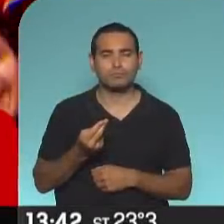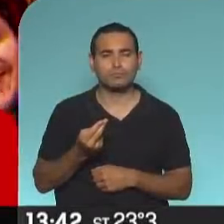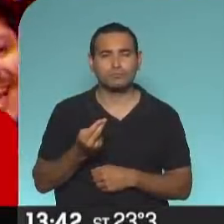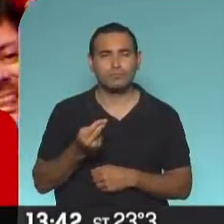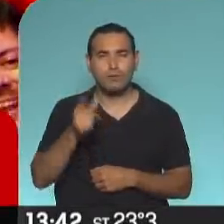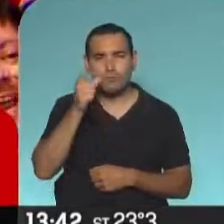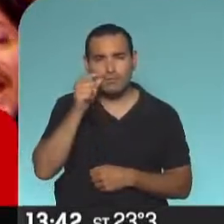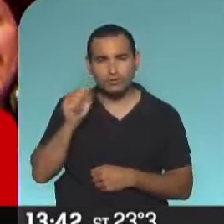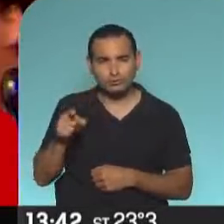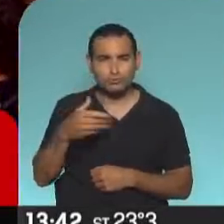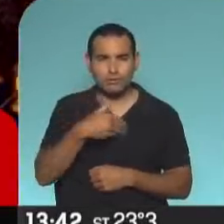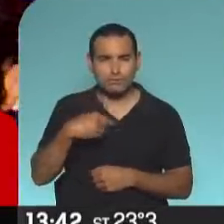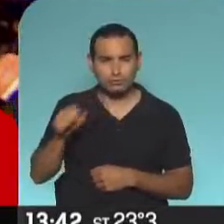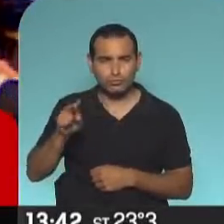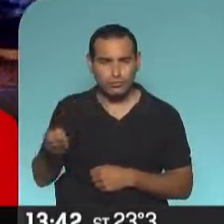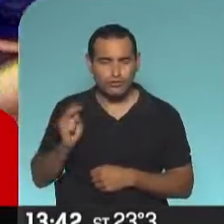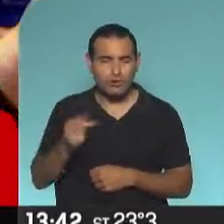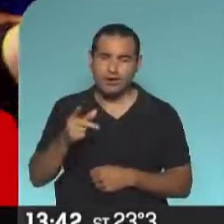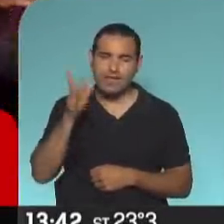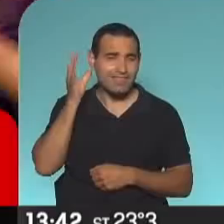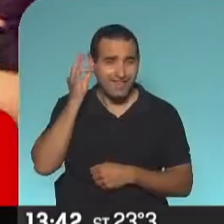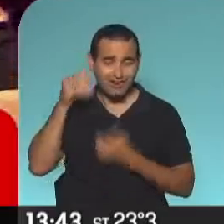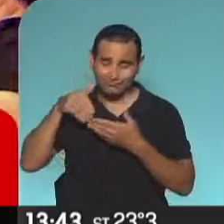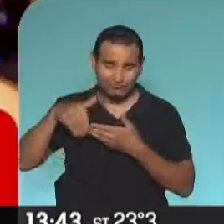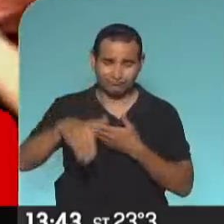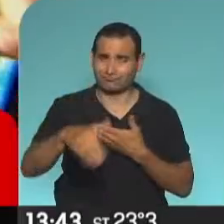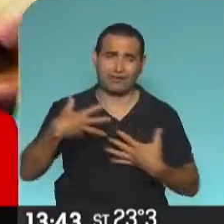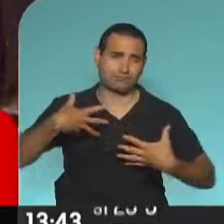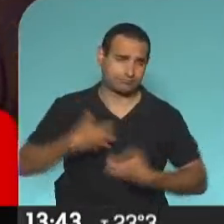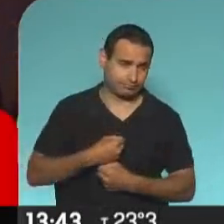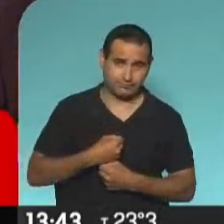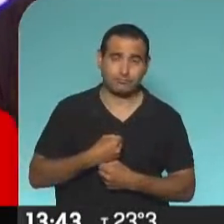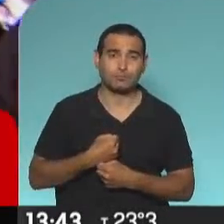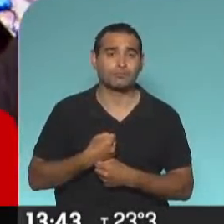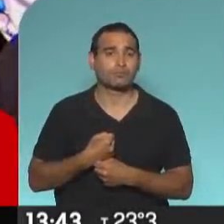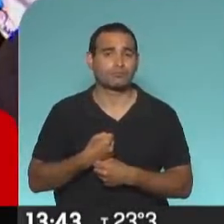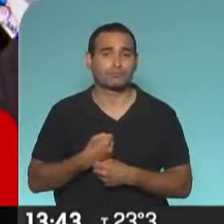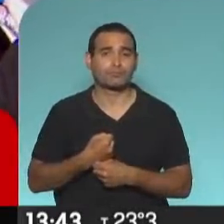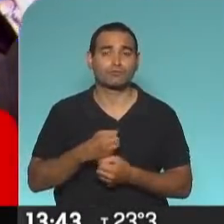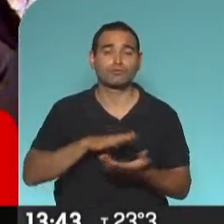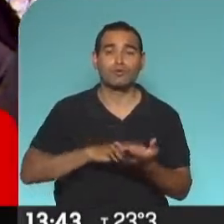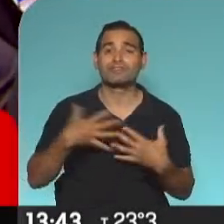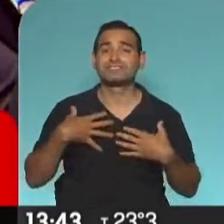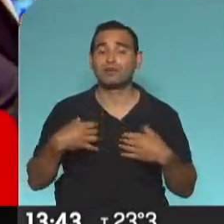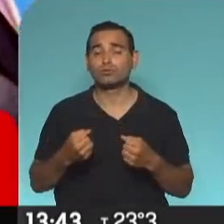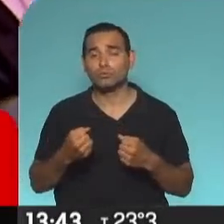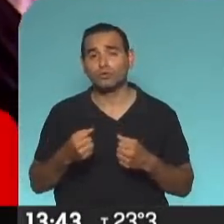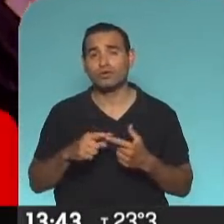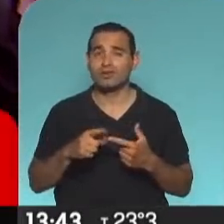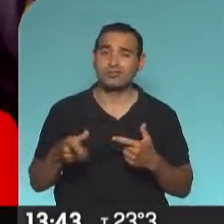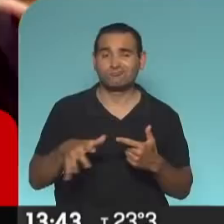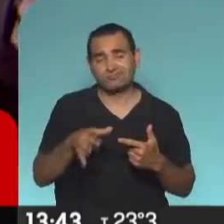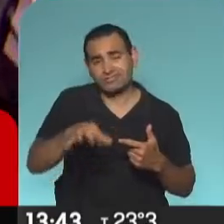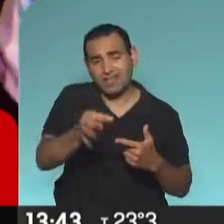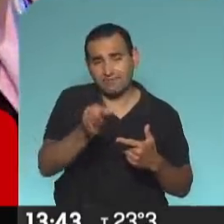su padre y de su madre, ¿no? Muy mal, en el aspecto anímico. En el aspecto médico ya sabemos más o menos